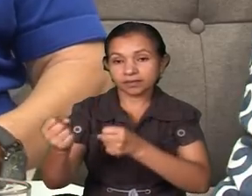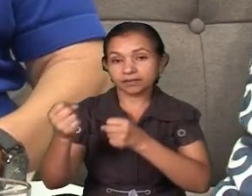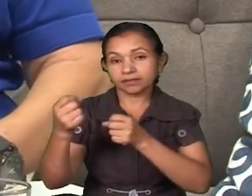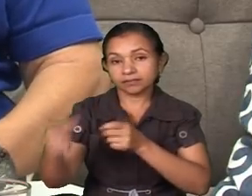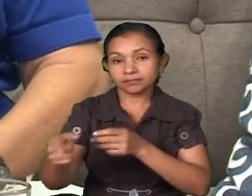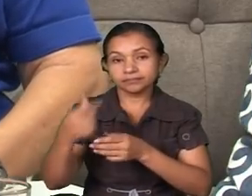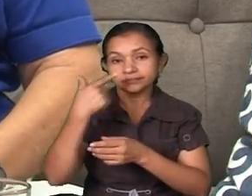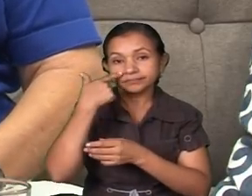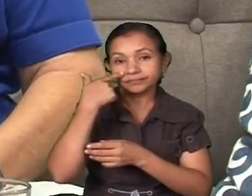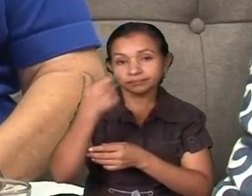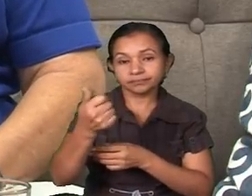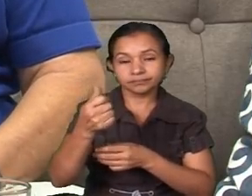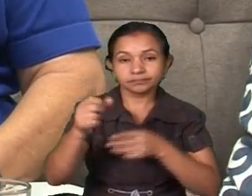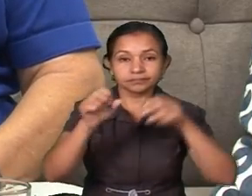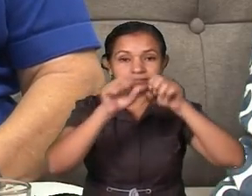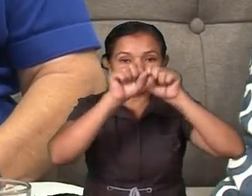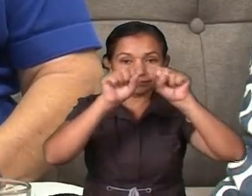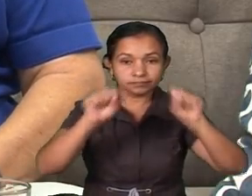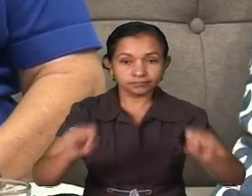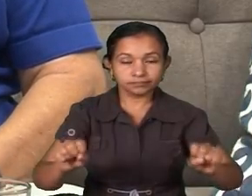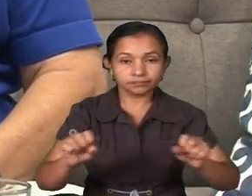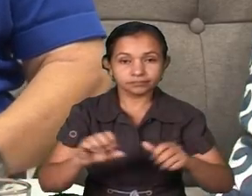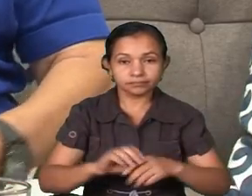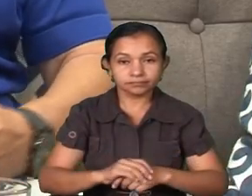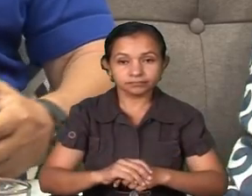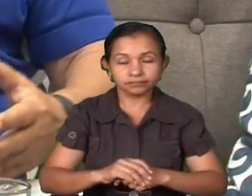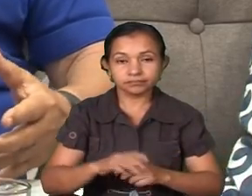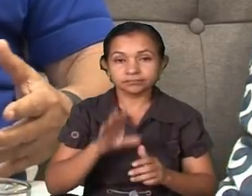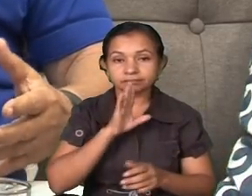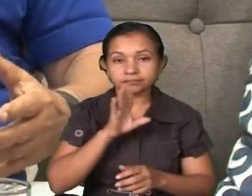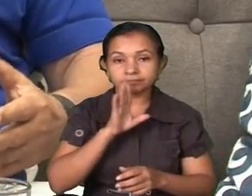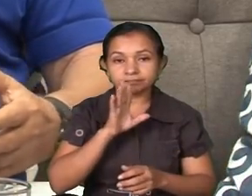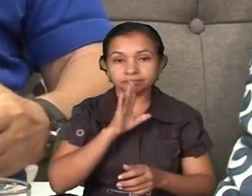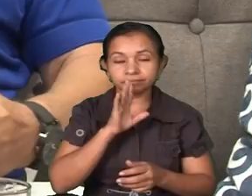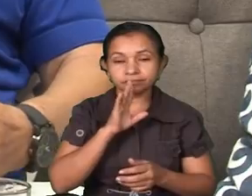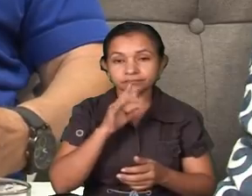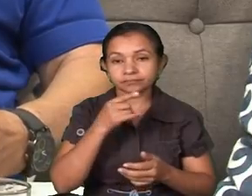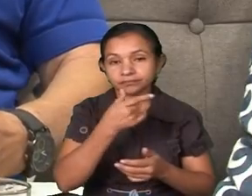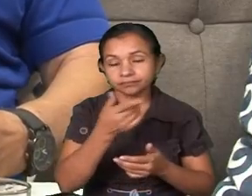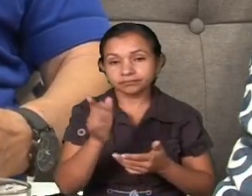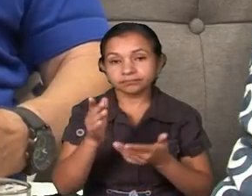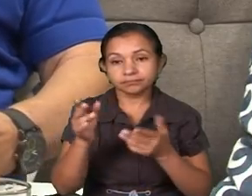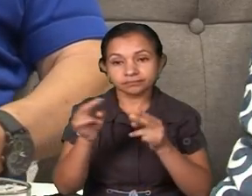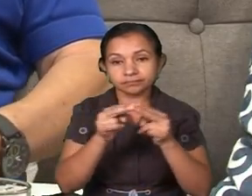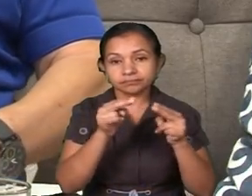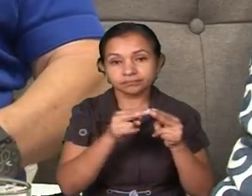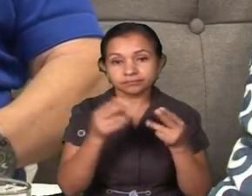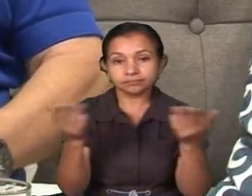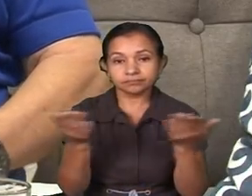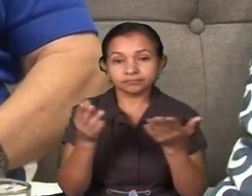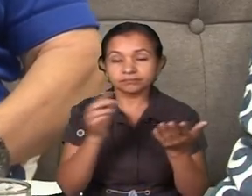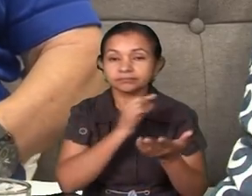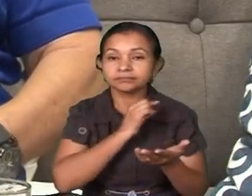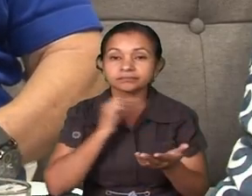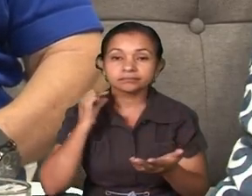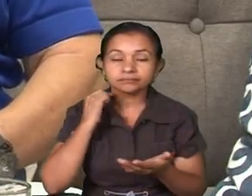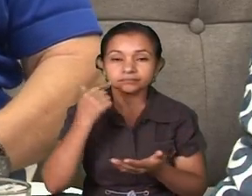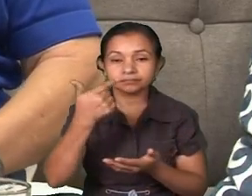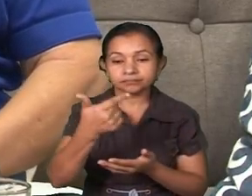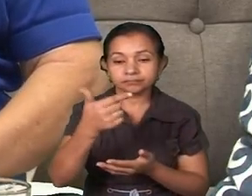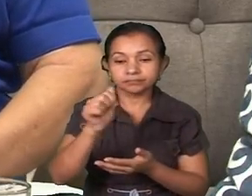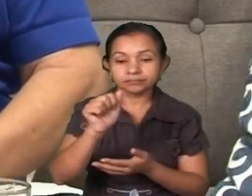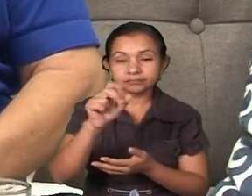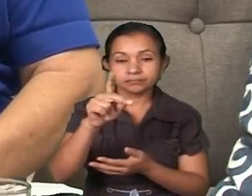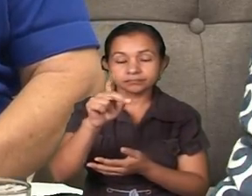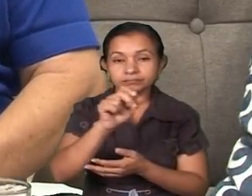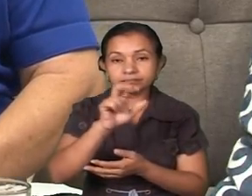Y conocí santos, y hablé y traté con ellos, como el padre Gaspar García